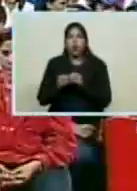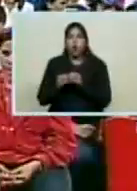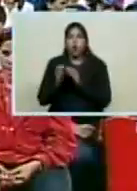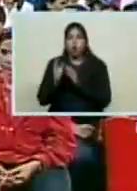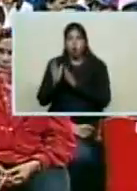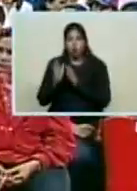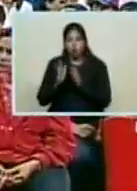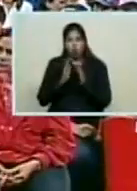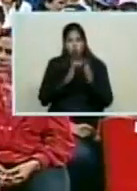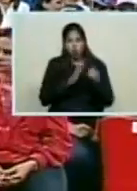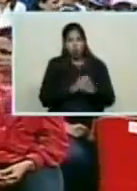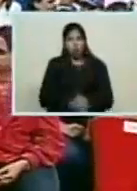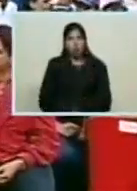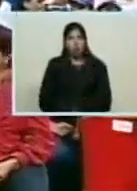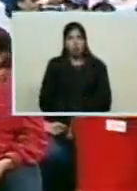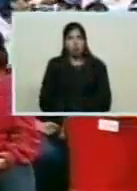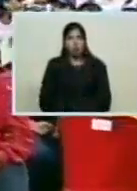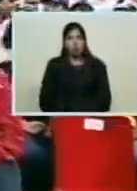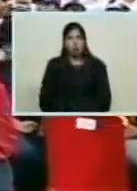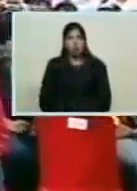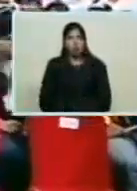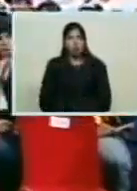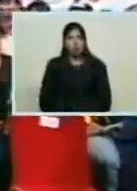del sistema educativo nacional.